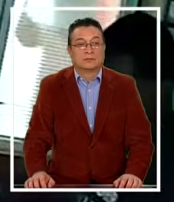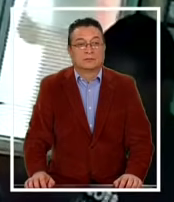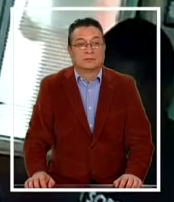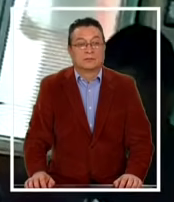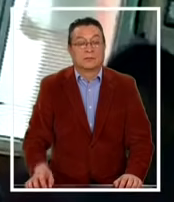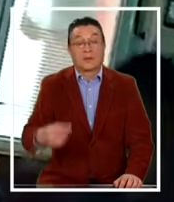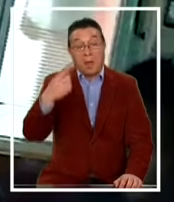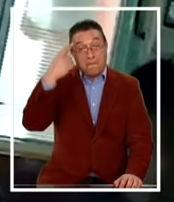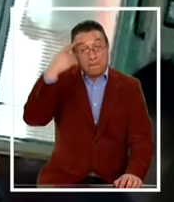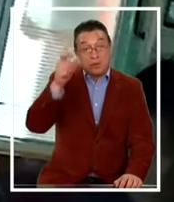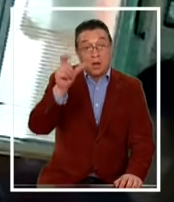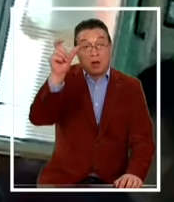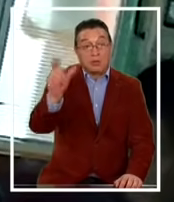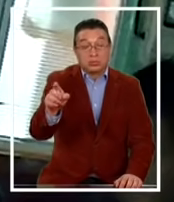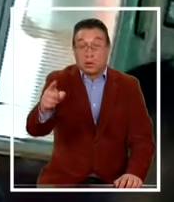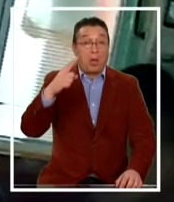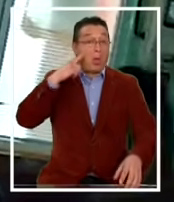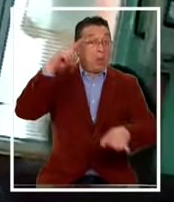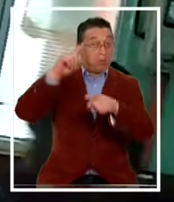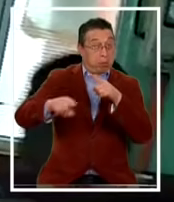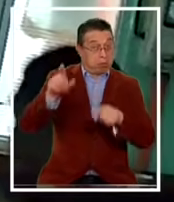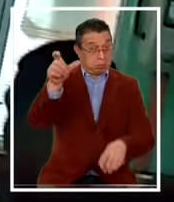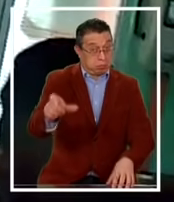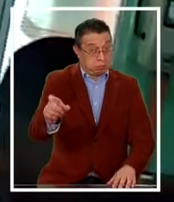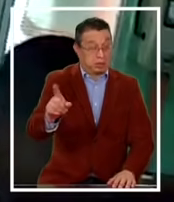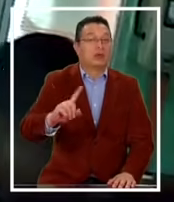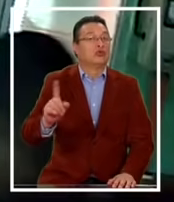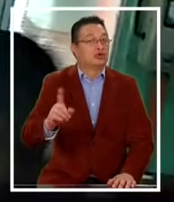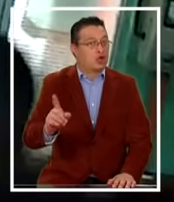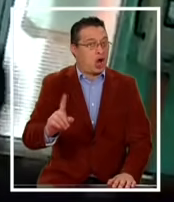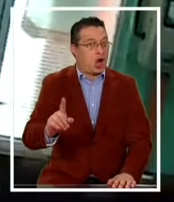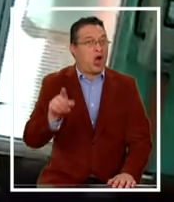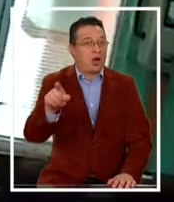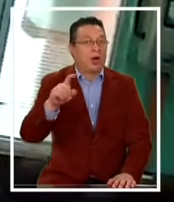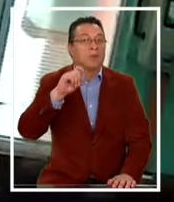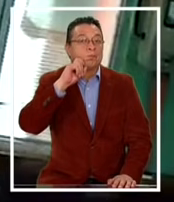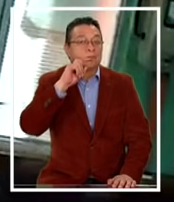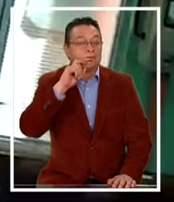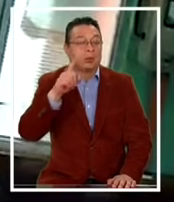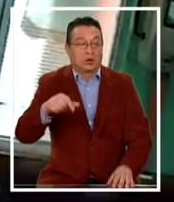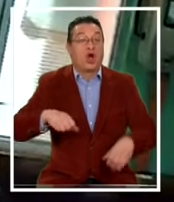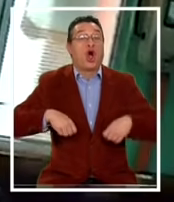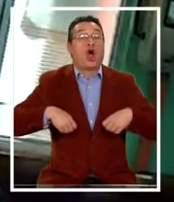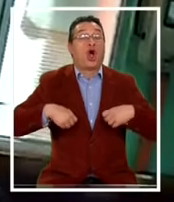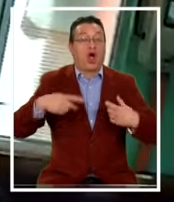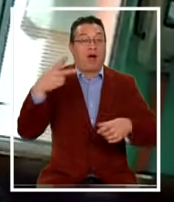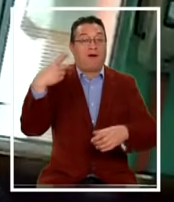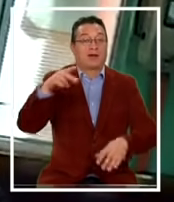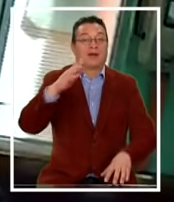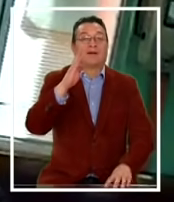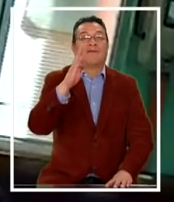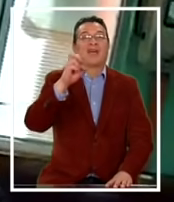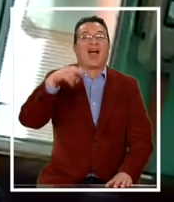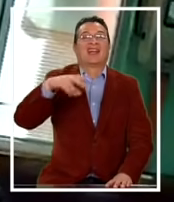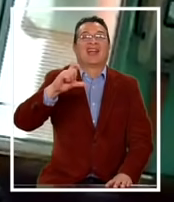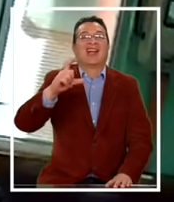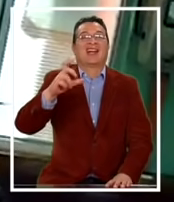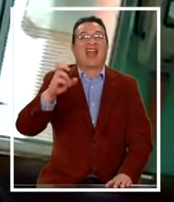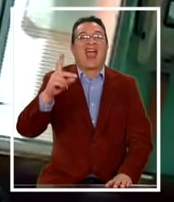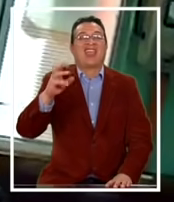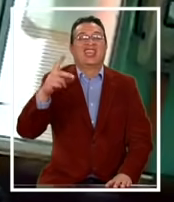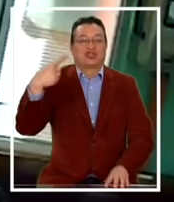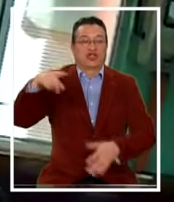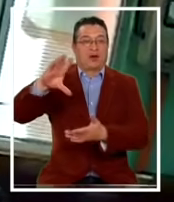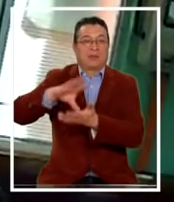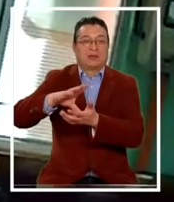Pero el sujeto no era un desconocido en el restaurante. Se trataba de un joven oriundo de Bangladesh y que llegó para reclamar por